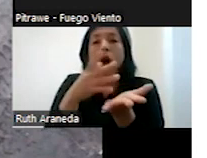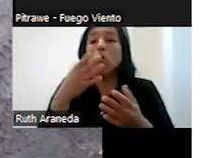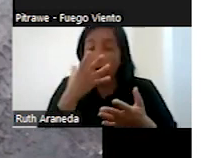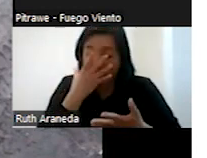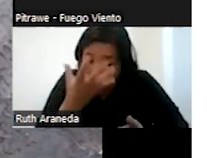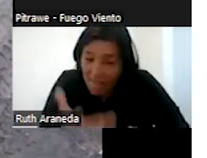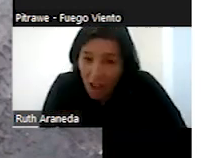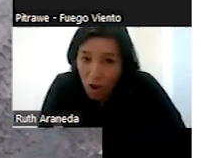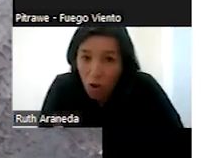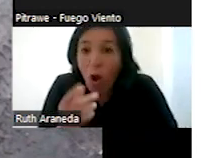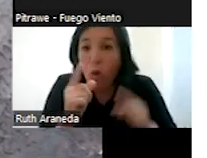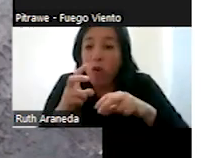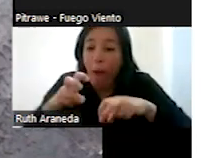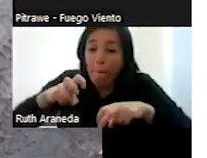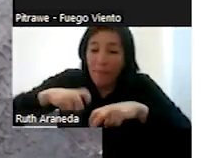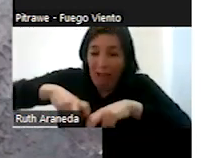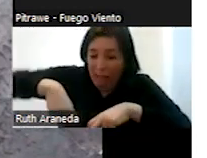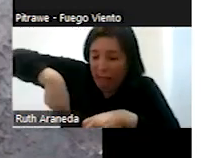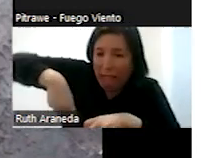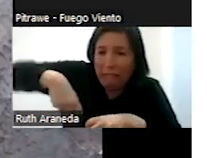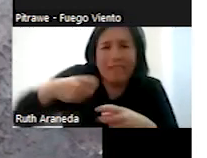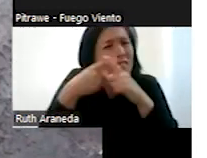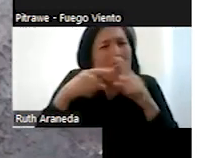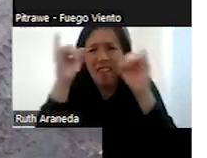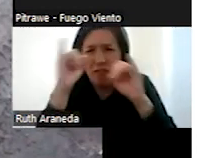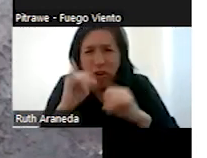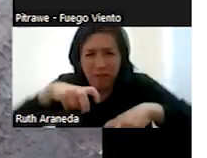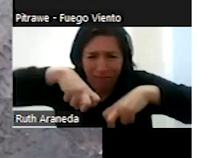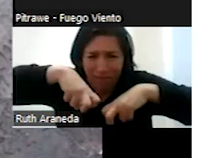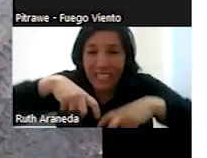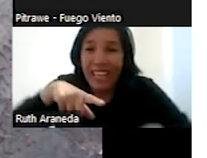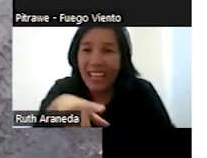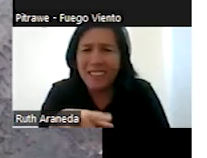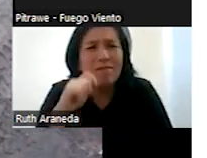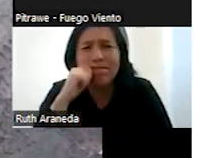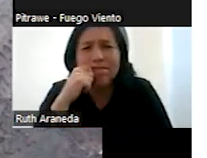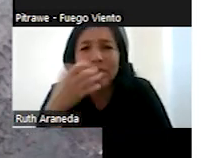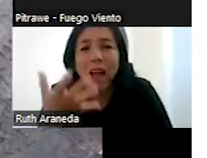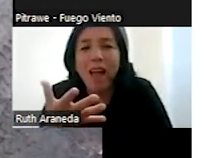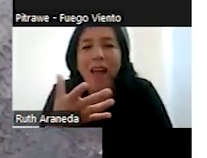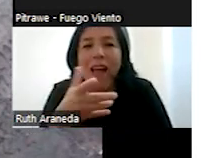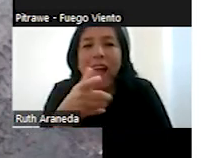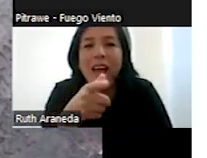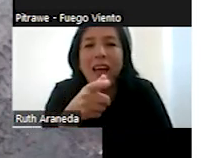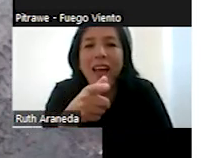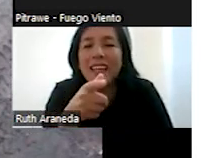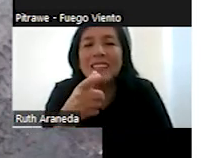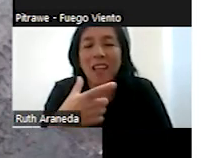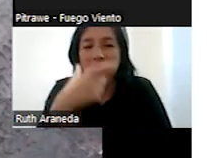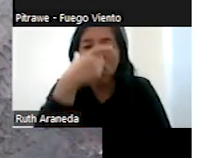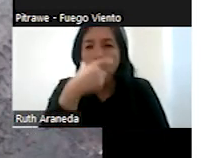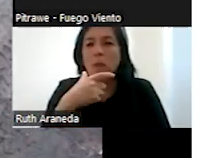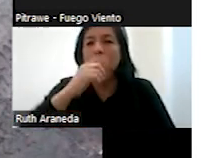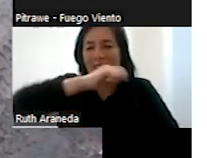con las piernas dobladas hacia la espalda. Bueno, esa posición extrema significa que ese cuerpo fue embarrilado, fue